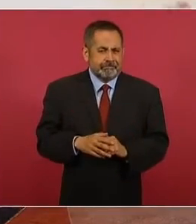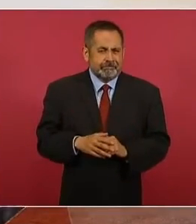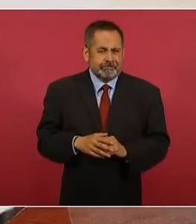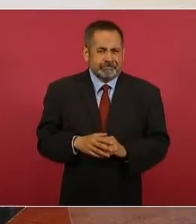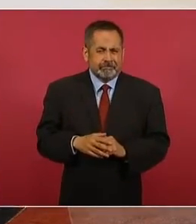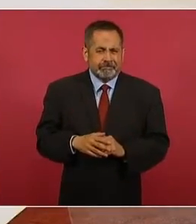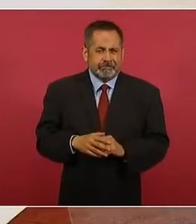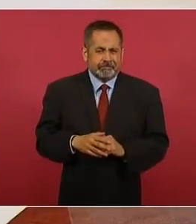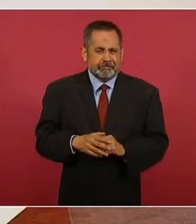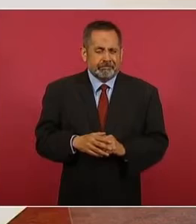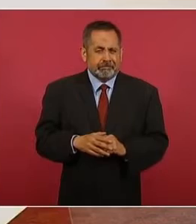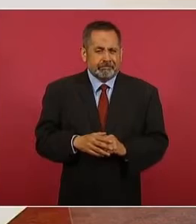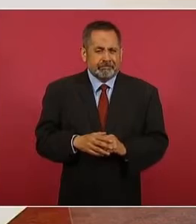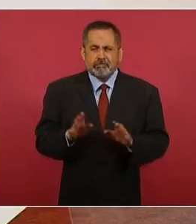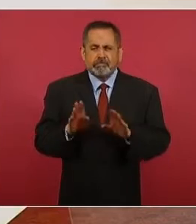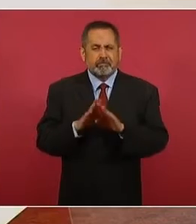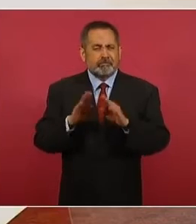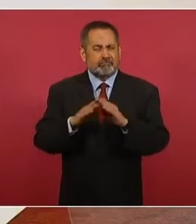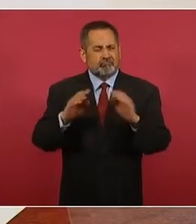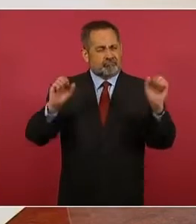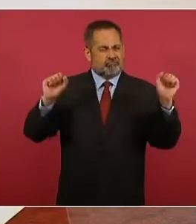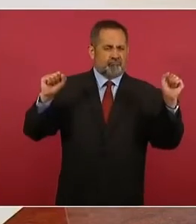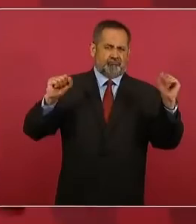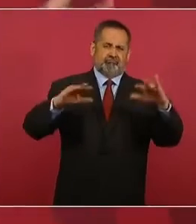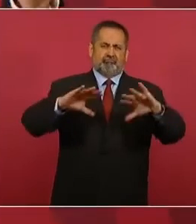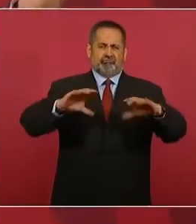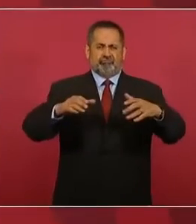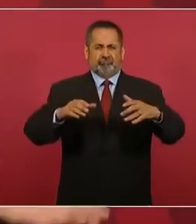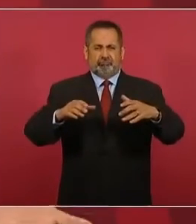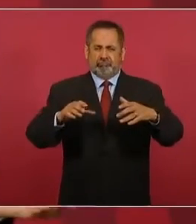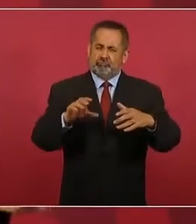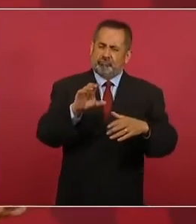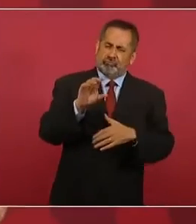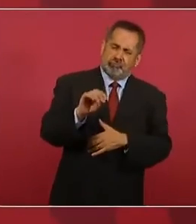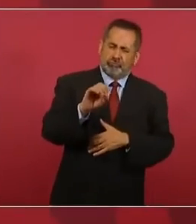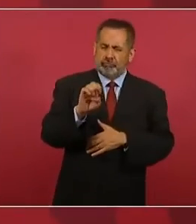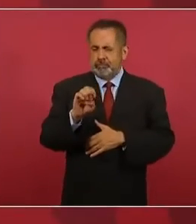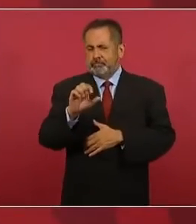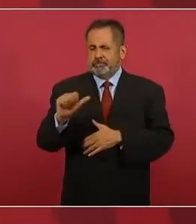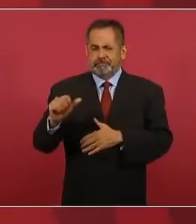como es una cumbre de las Américas